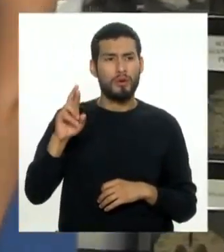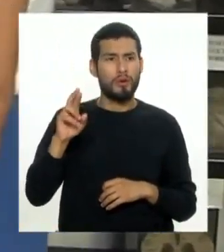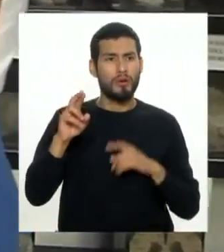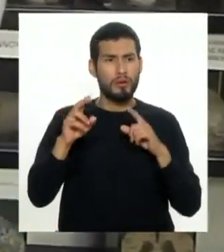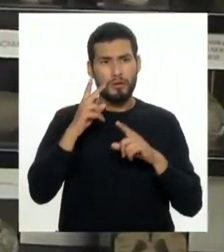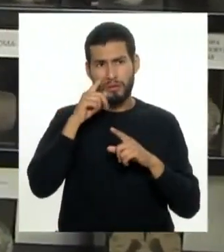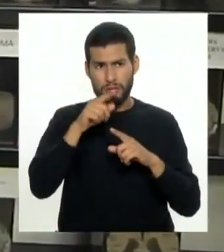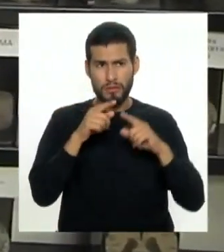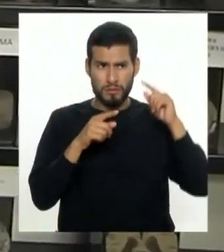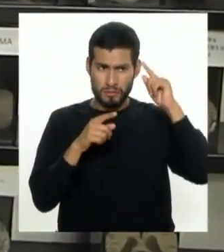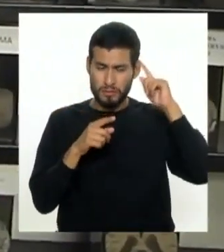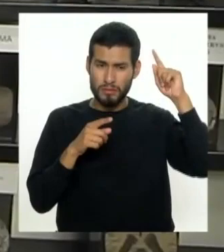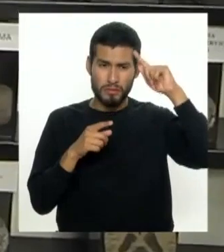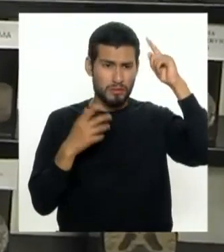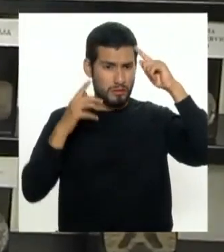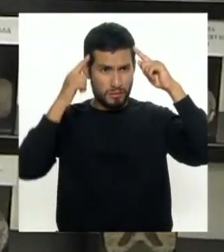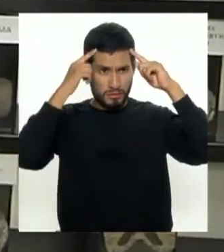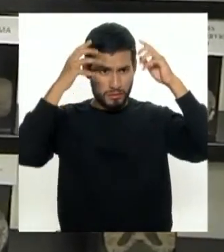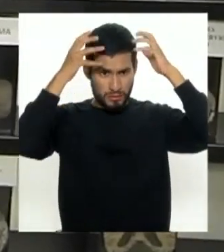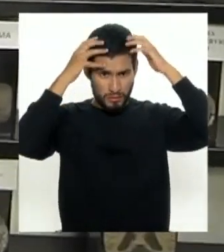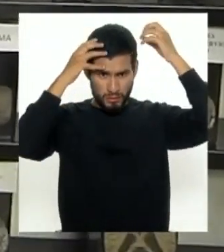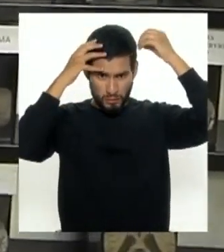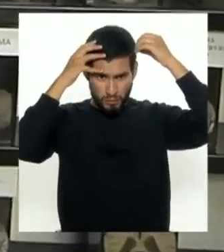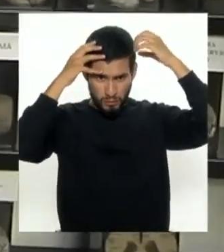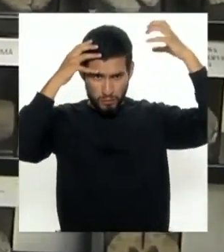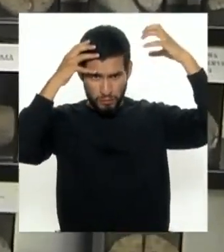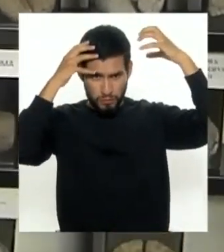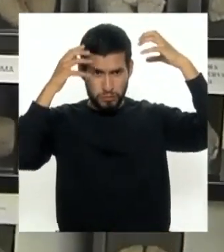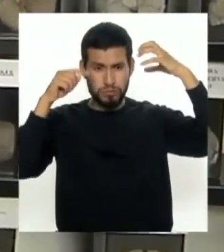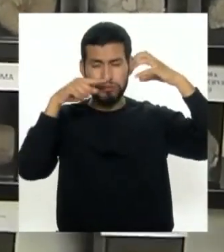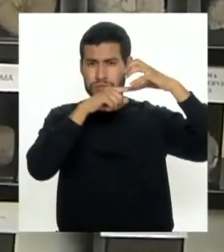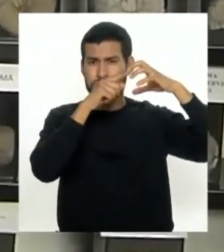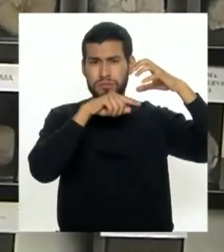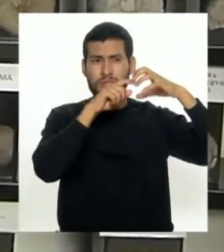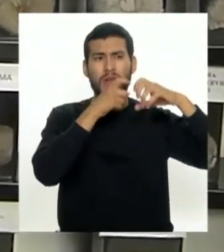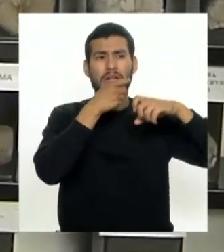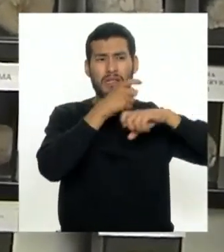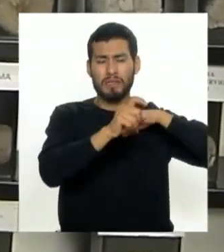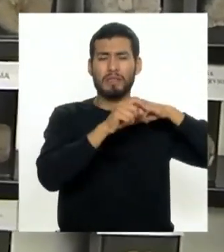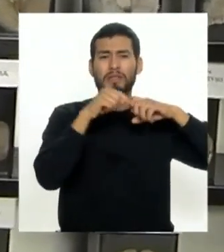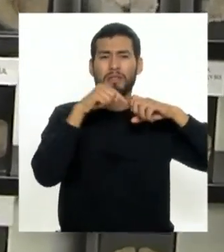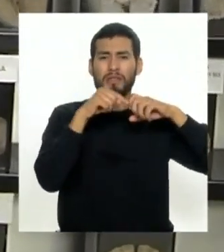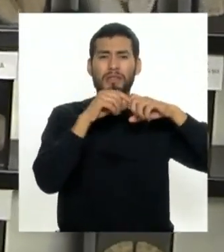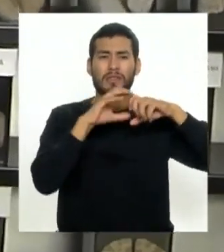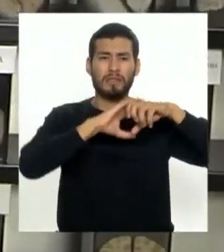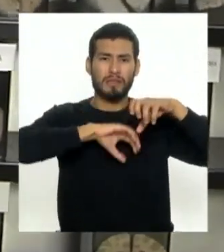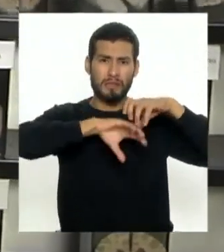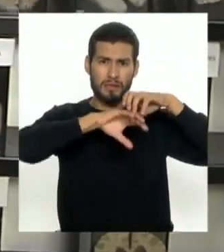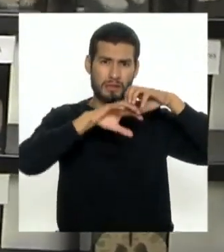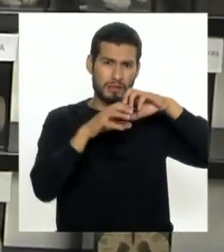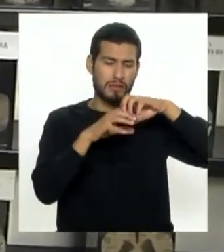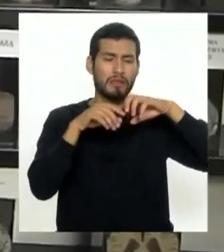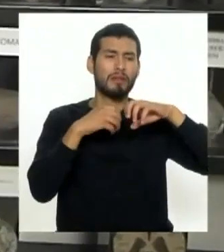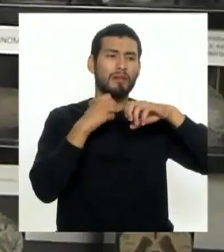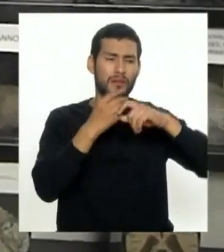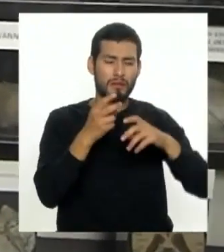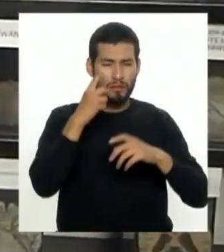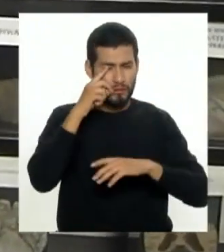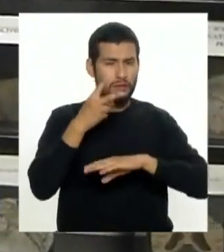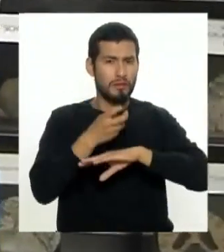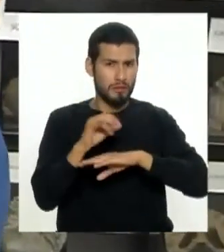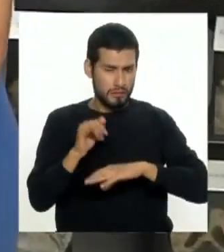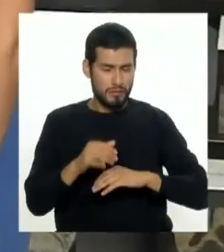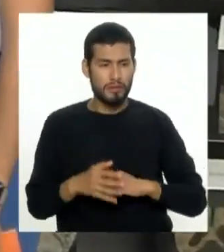como ustedes ven, unas estructuras grandes que dañan la corteza cerebral. También va a producir